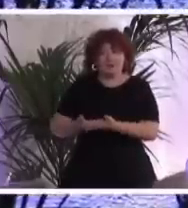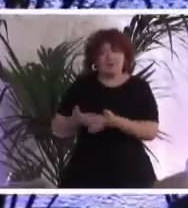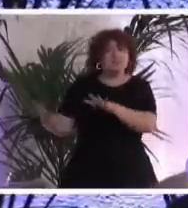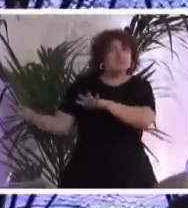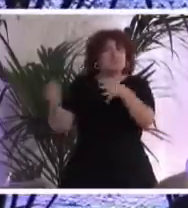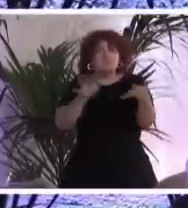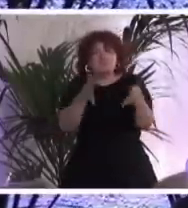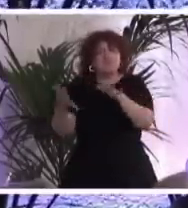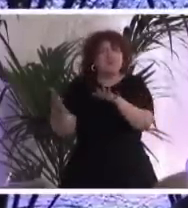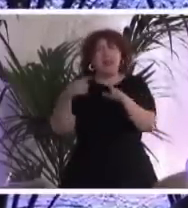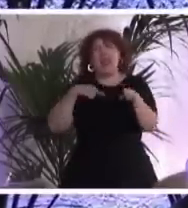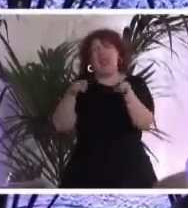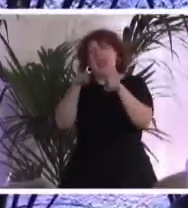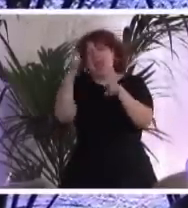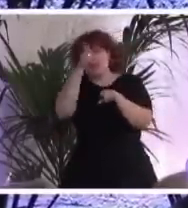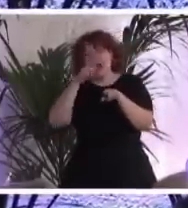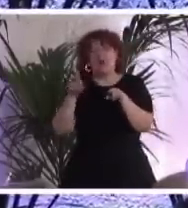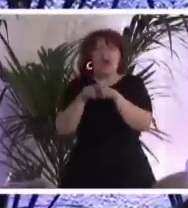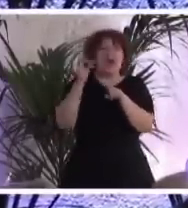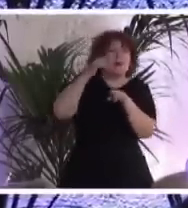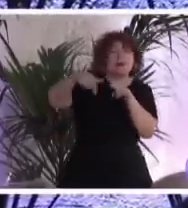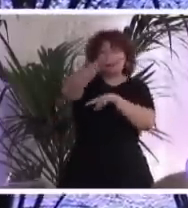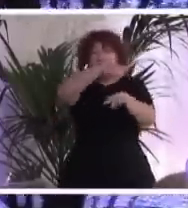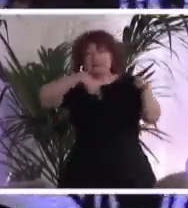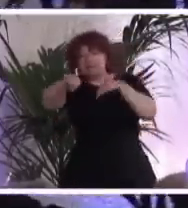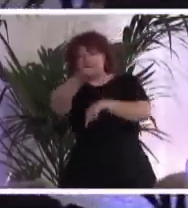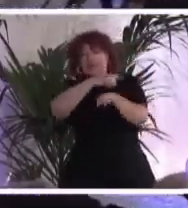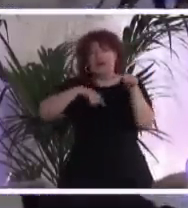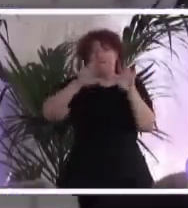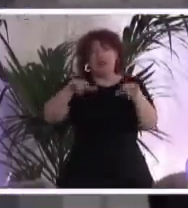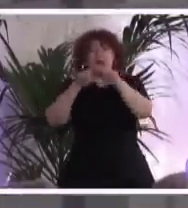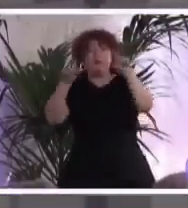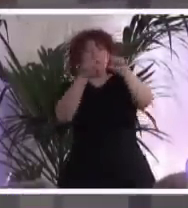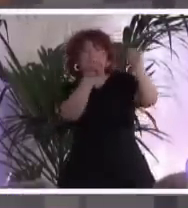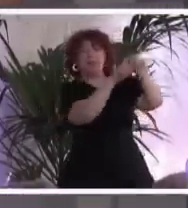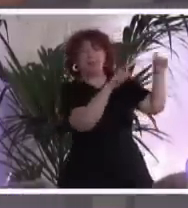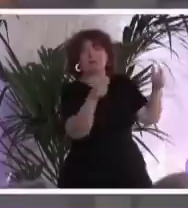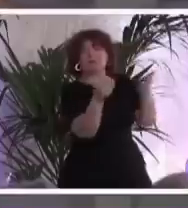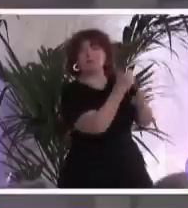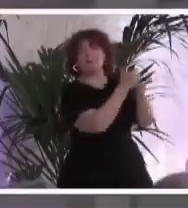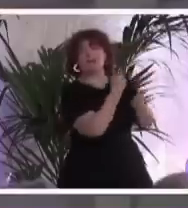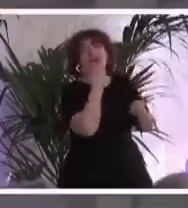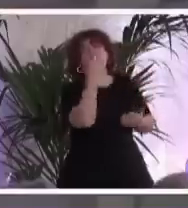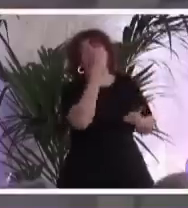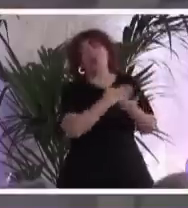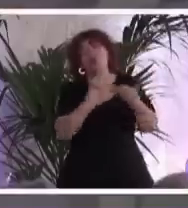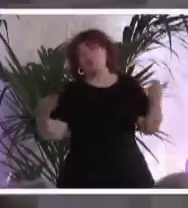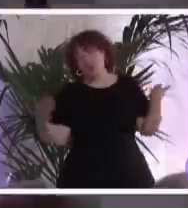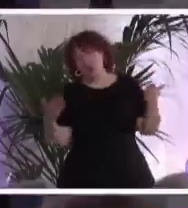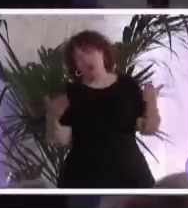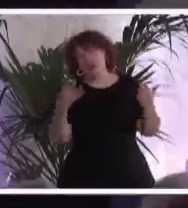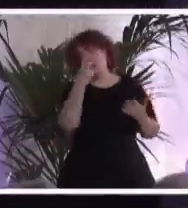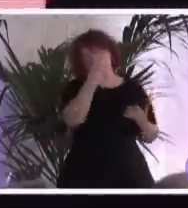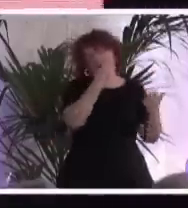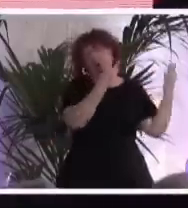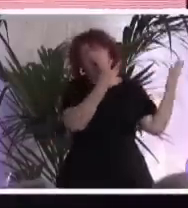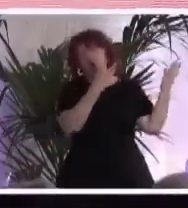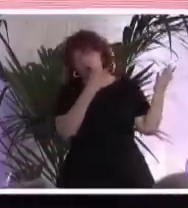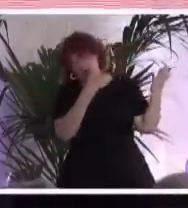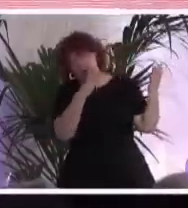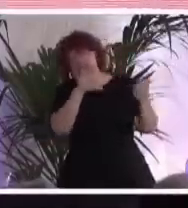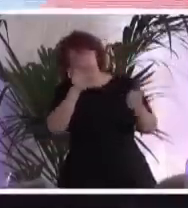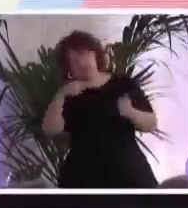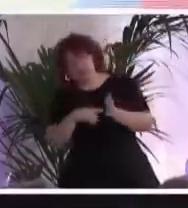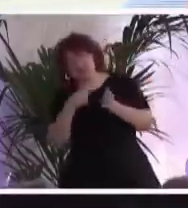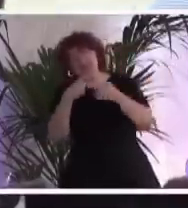el círculo del hermano y el hermano se han llevado contratos por 2 millones 850.000